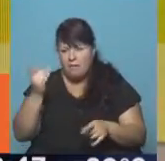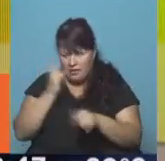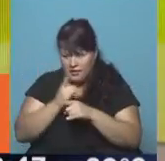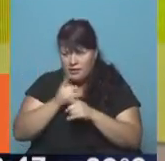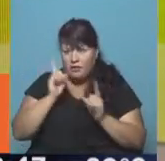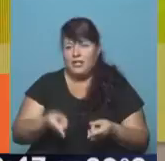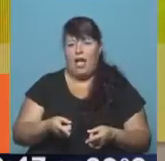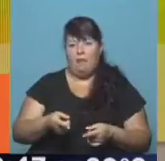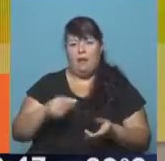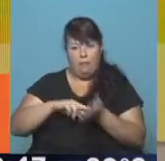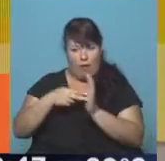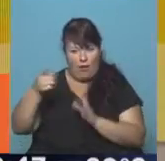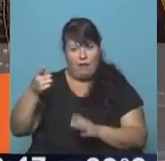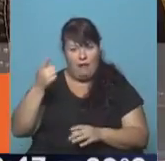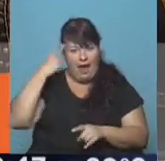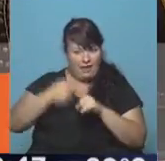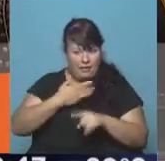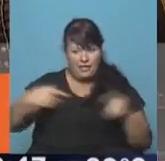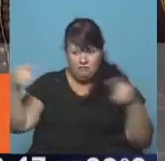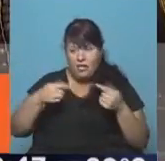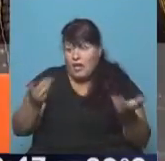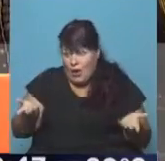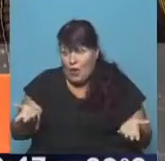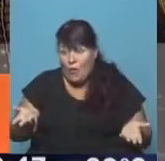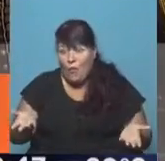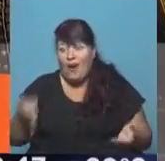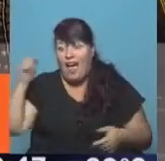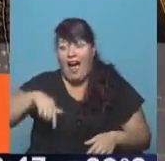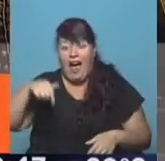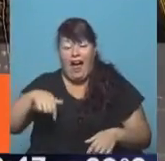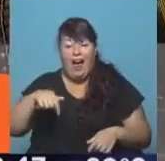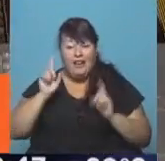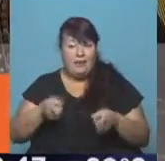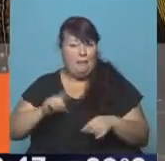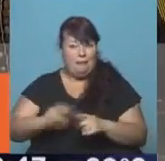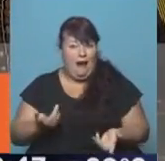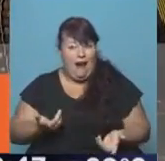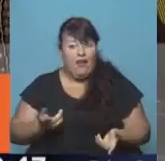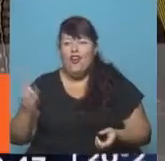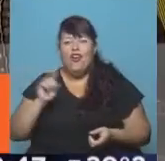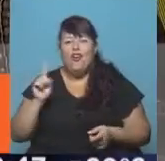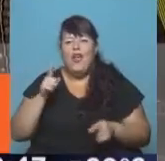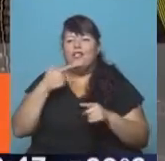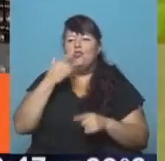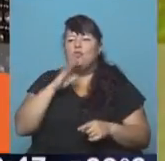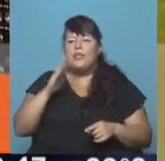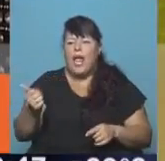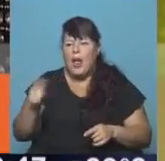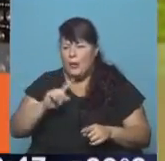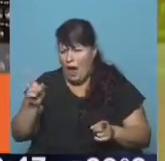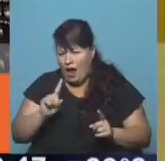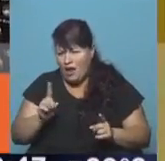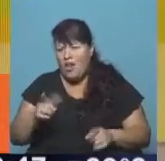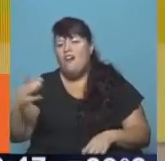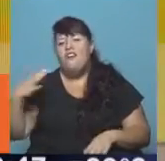también están teniendo bueno bueno ahora está en este momento esta mente en paro o sea no es solamente de suteba es un 9 no